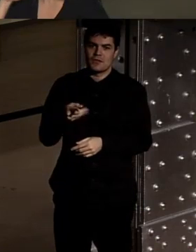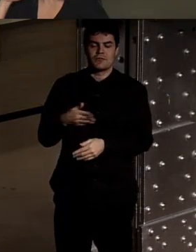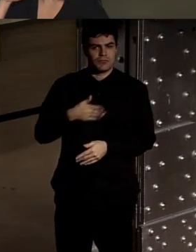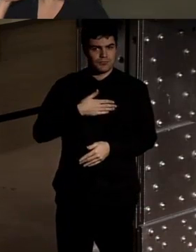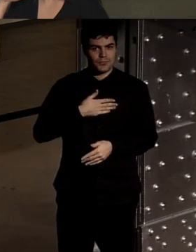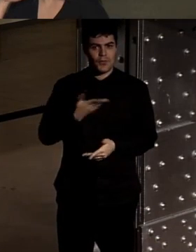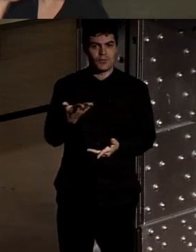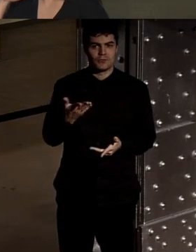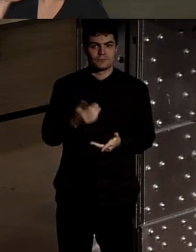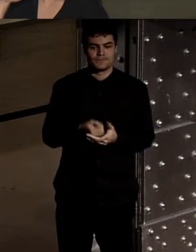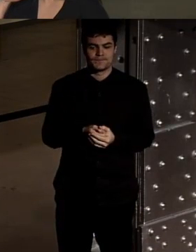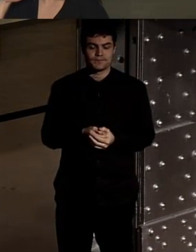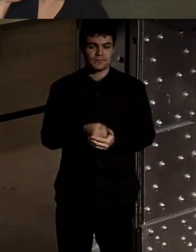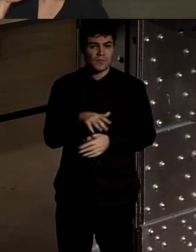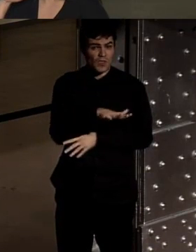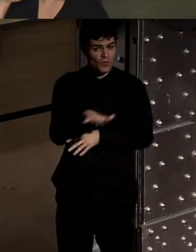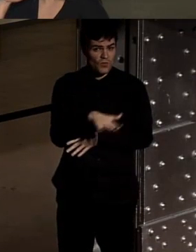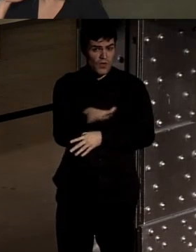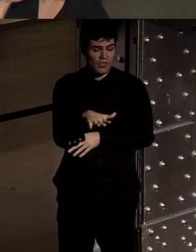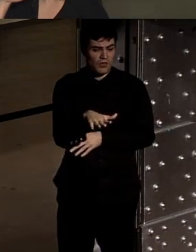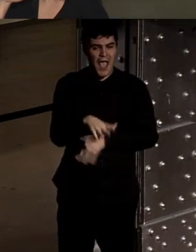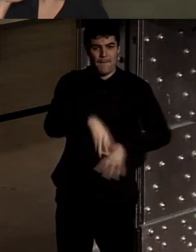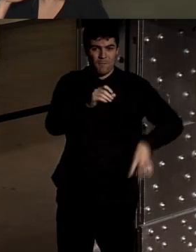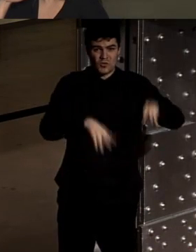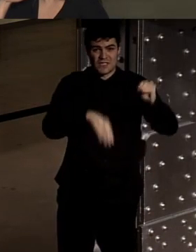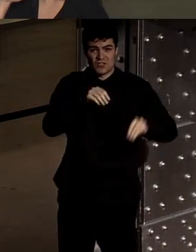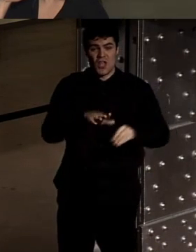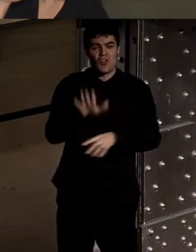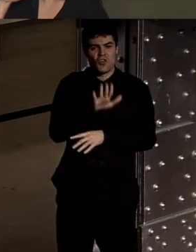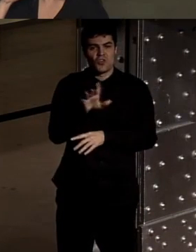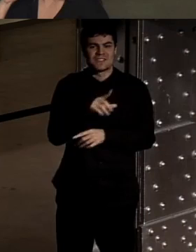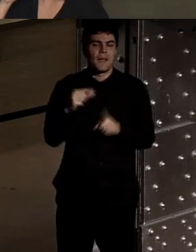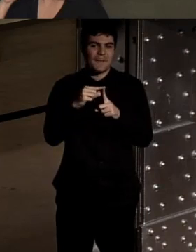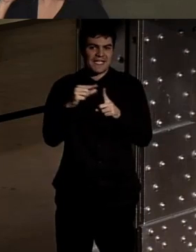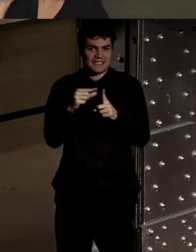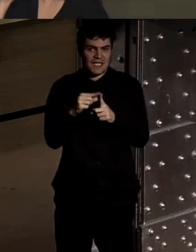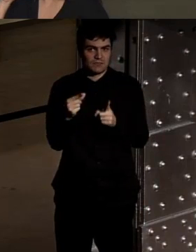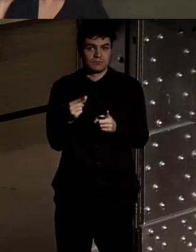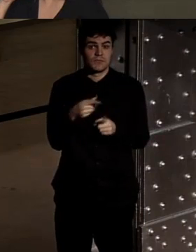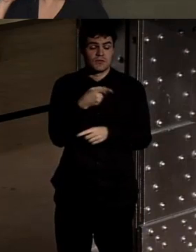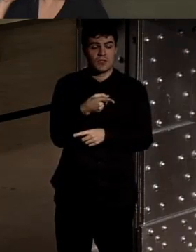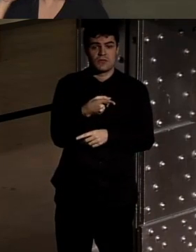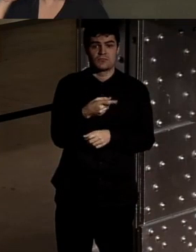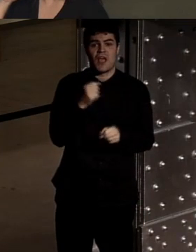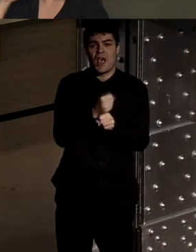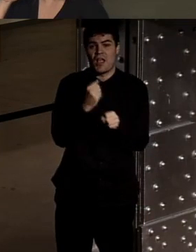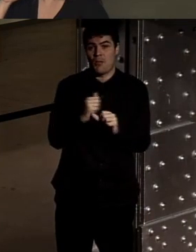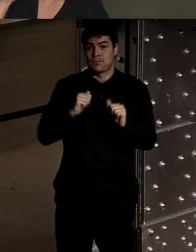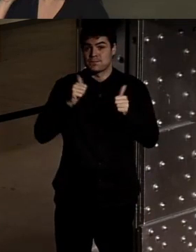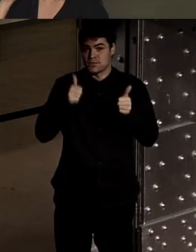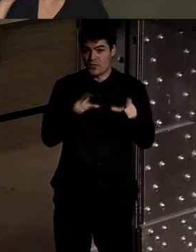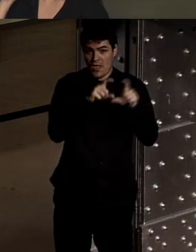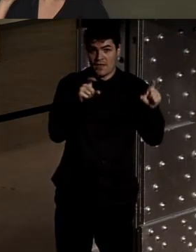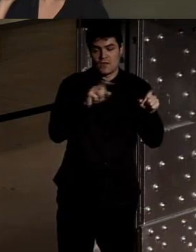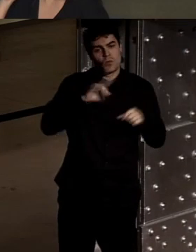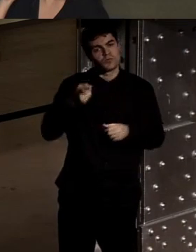Talibastán, que es en una zona montañosa del noroeste de Pakistán. Empezó a trabajar para las agencias, luego en el New York Times,